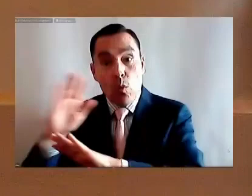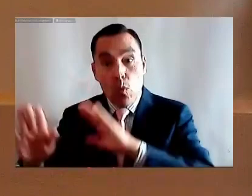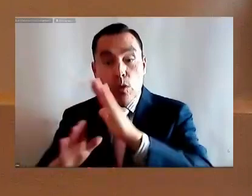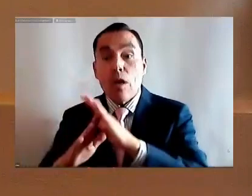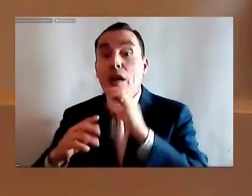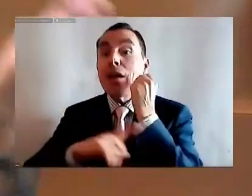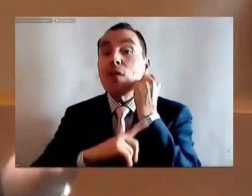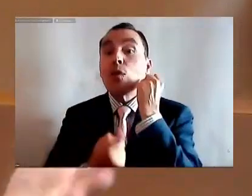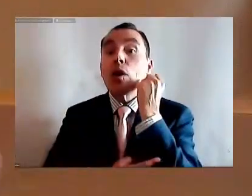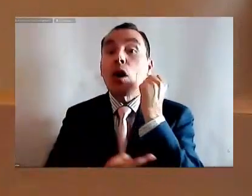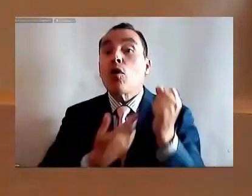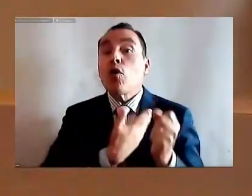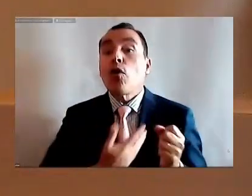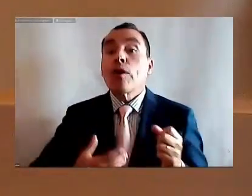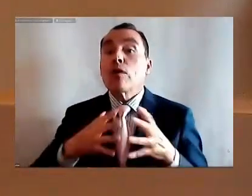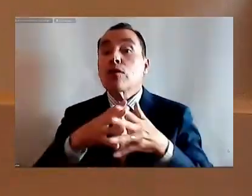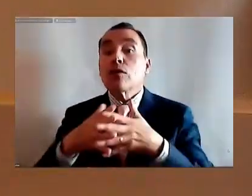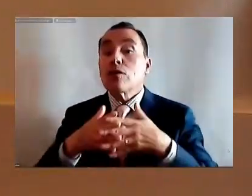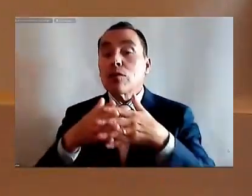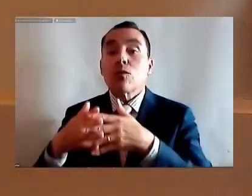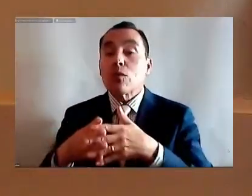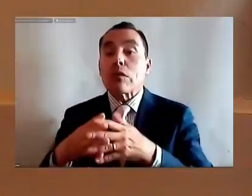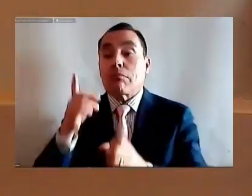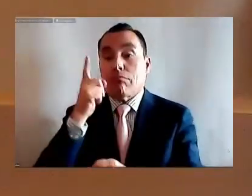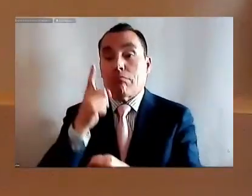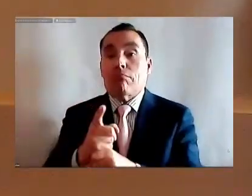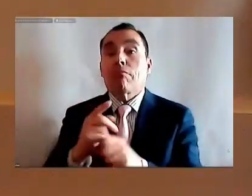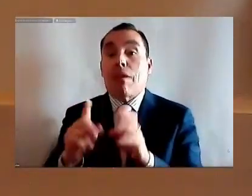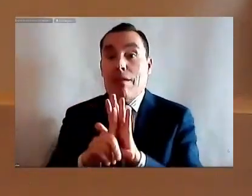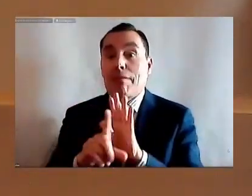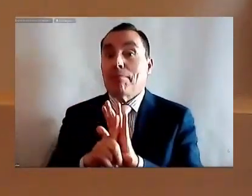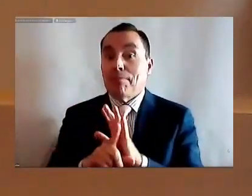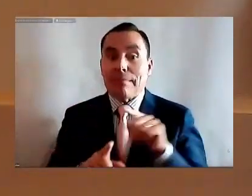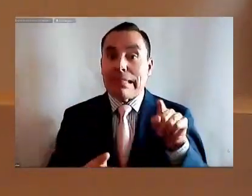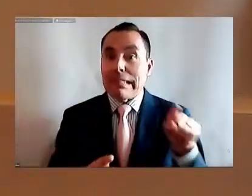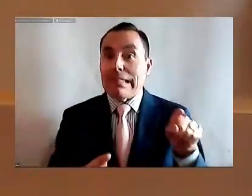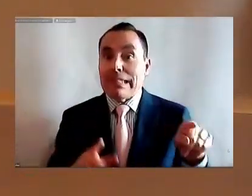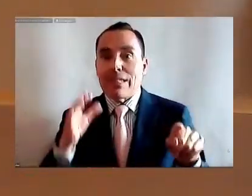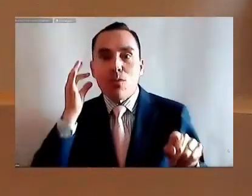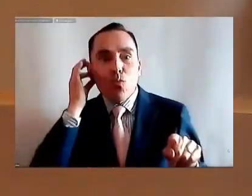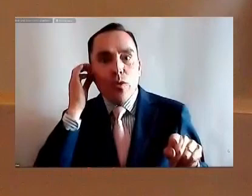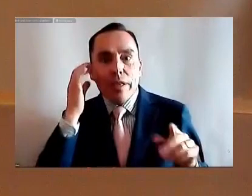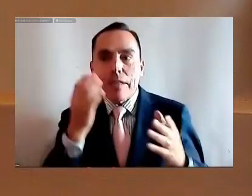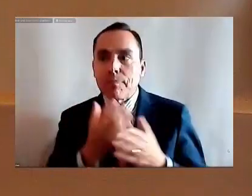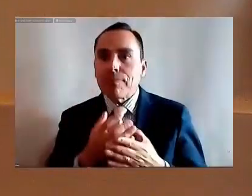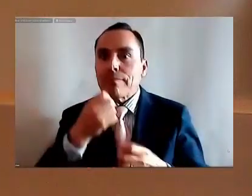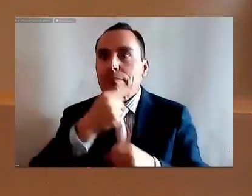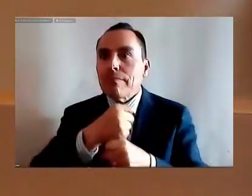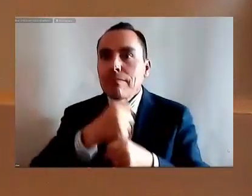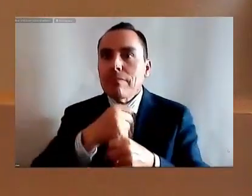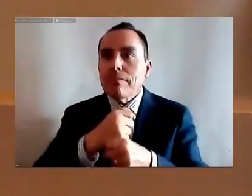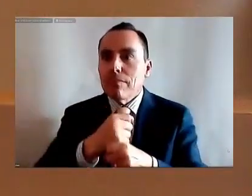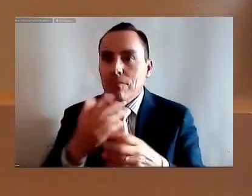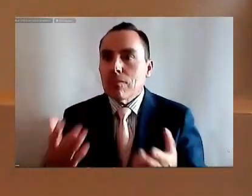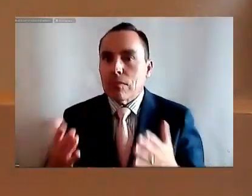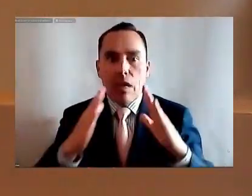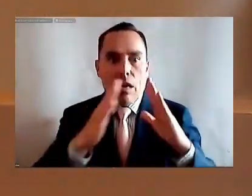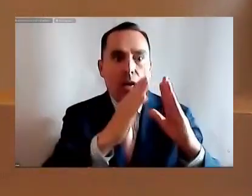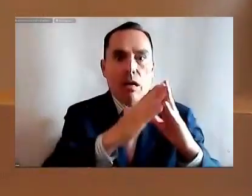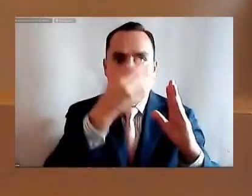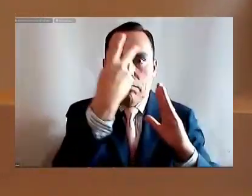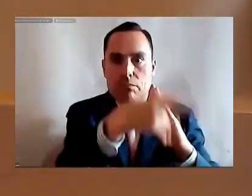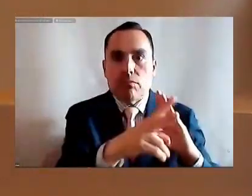gobierno norteamericano que había dictado la ley, ¿no es cierto?, hicieron presente que la mujer tenía que trabajar también en la casa, porque alguien tenía